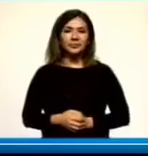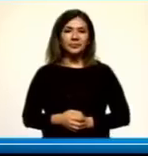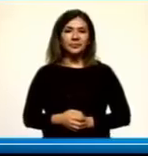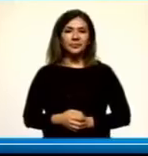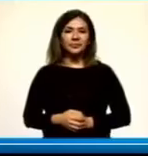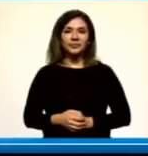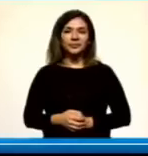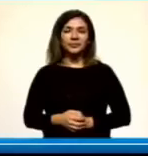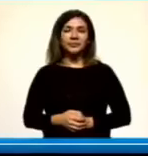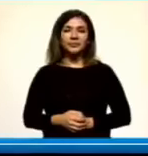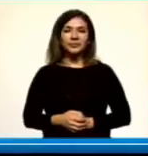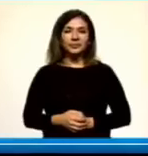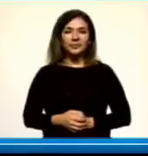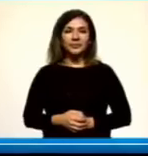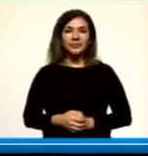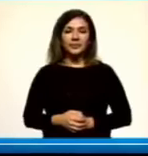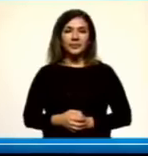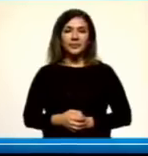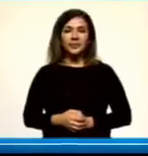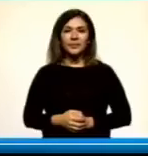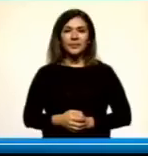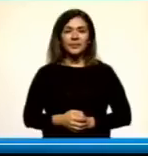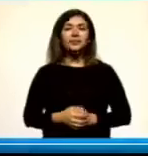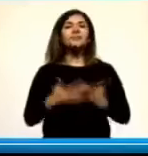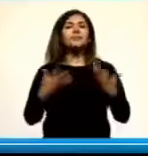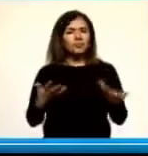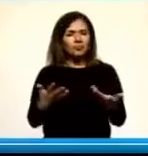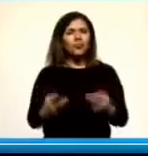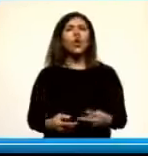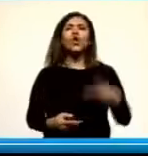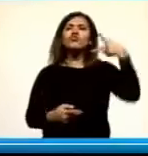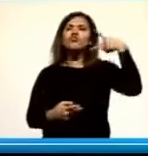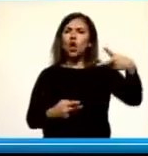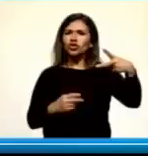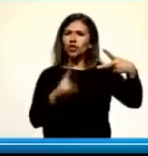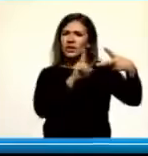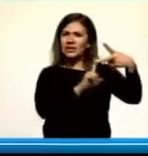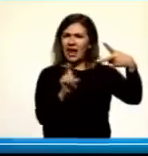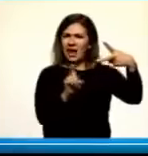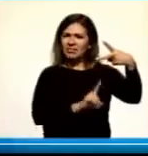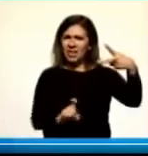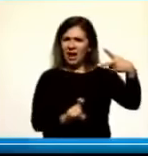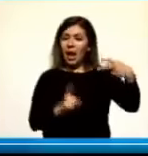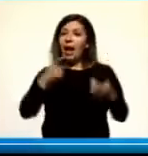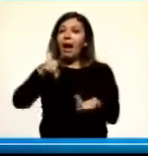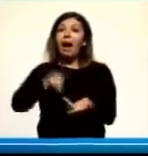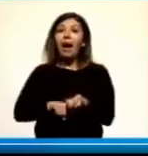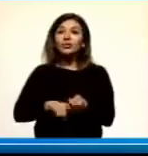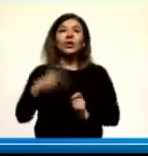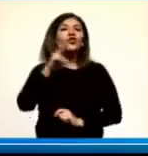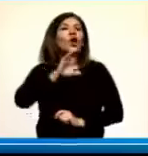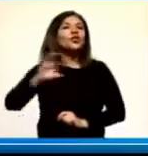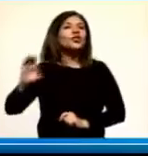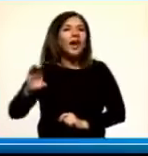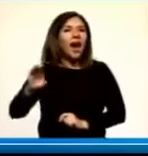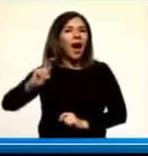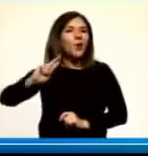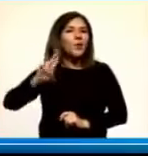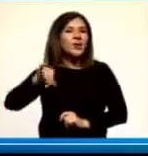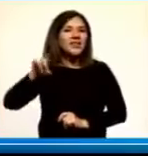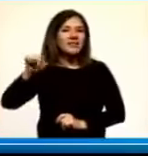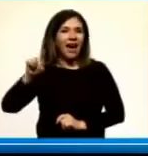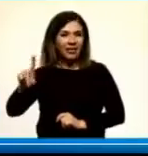Son 100 unidades. ¿A cuánto equivale 2 centenas? Equivalen a 200